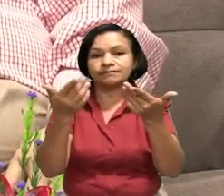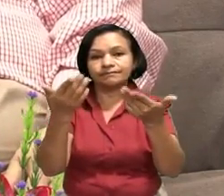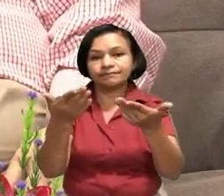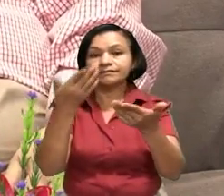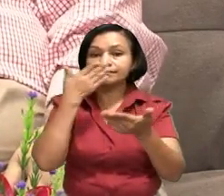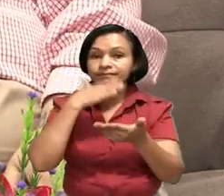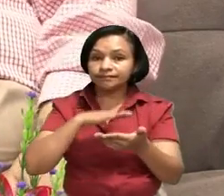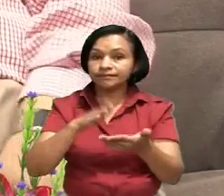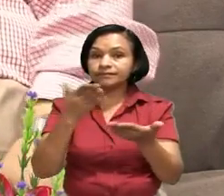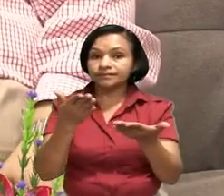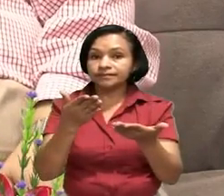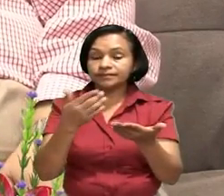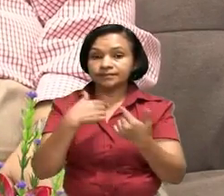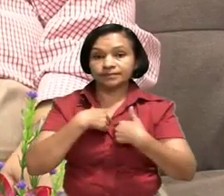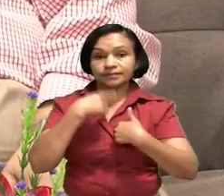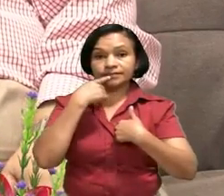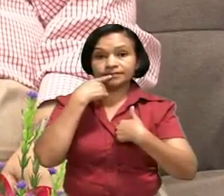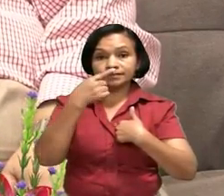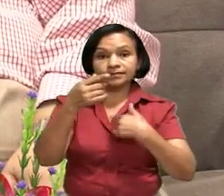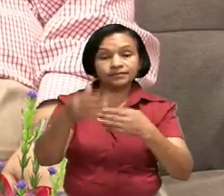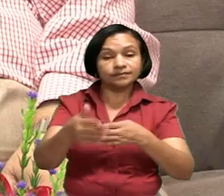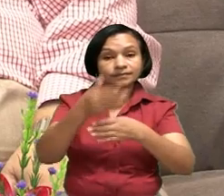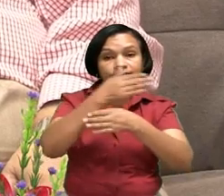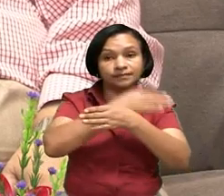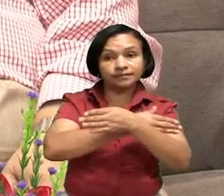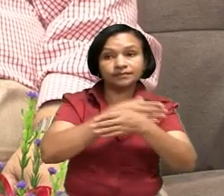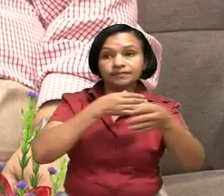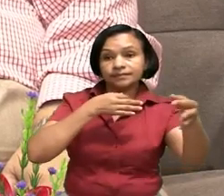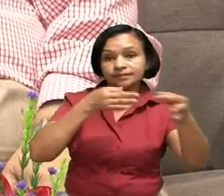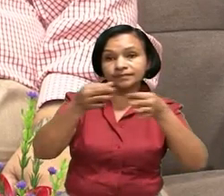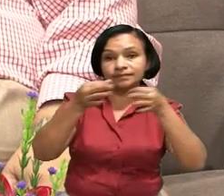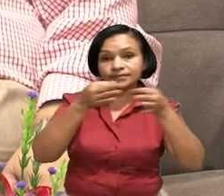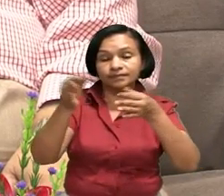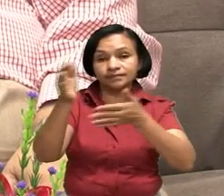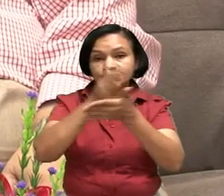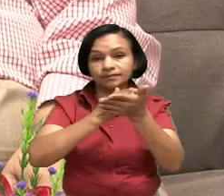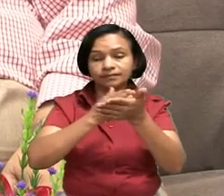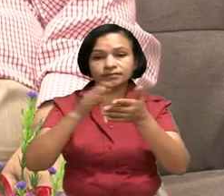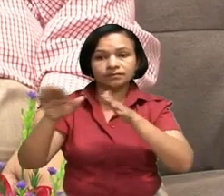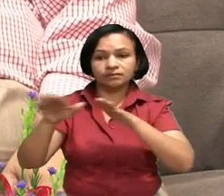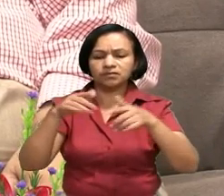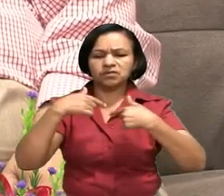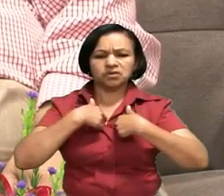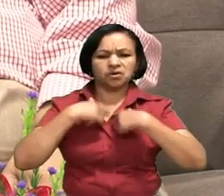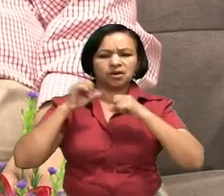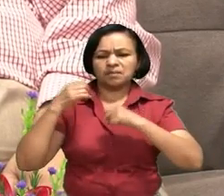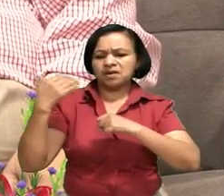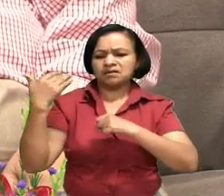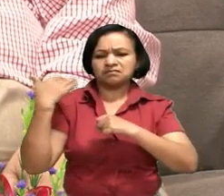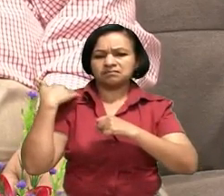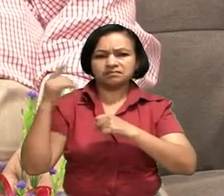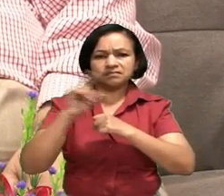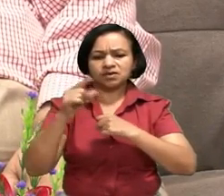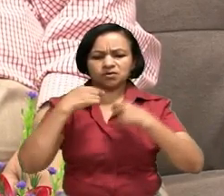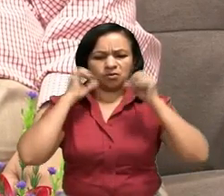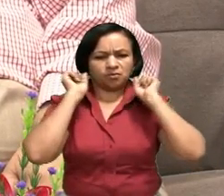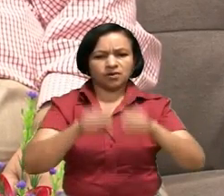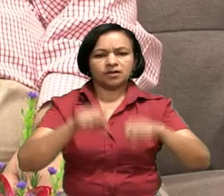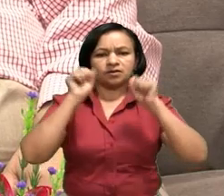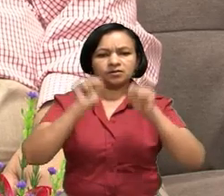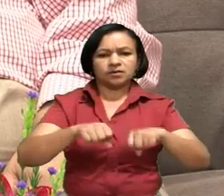y ahí es cuando yo en la introducción te digo que de repente hemos creído que somos impunes que podemos hacer todo lo que querramos